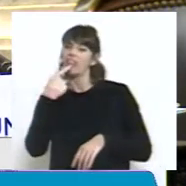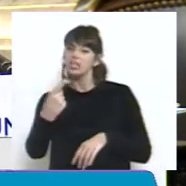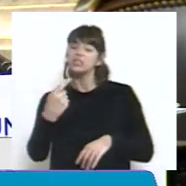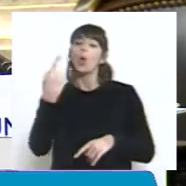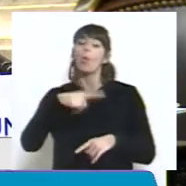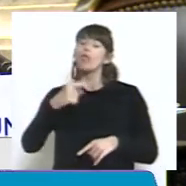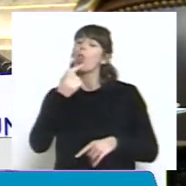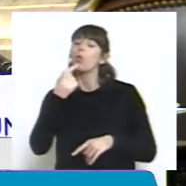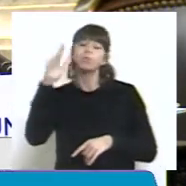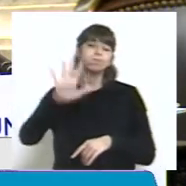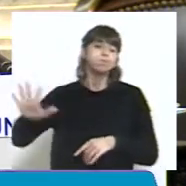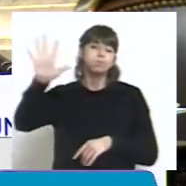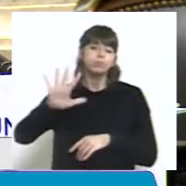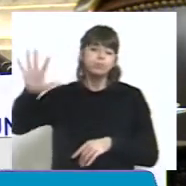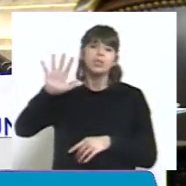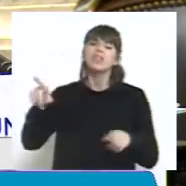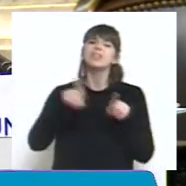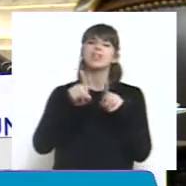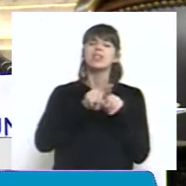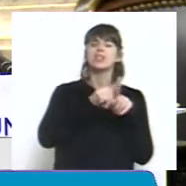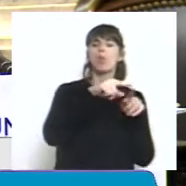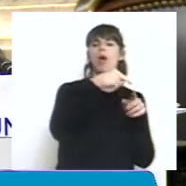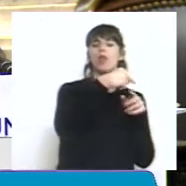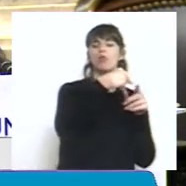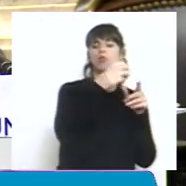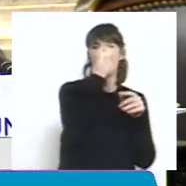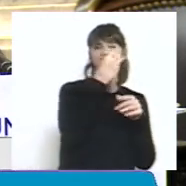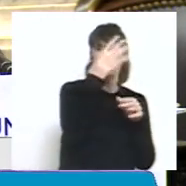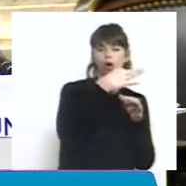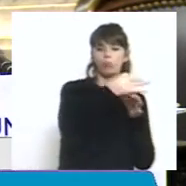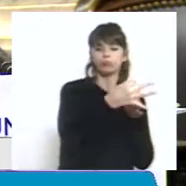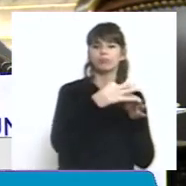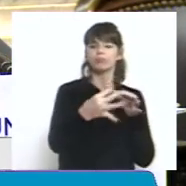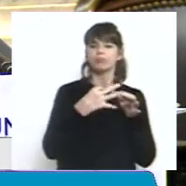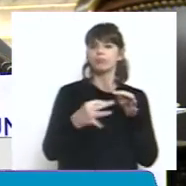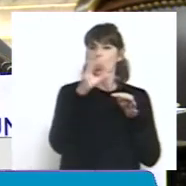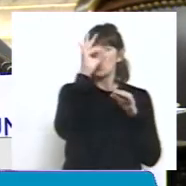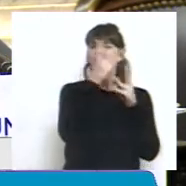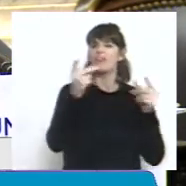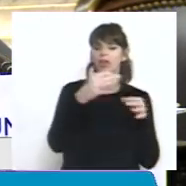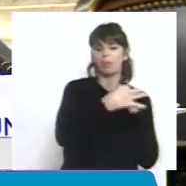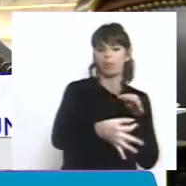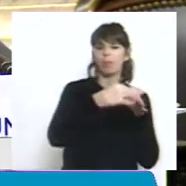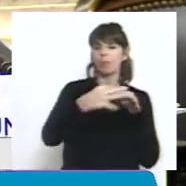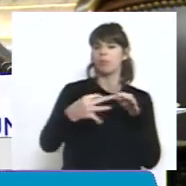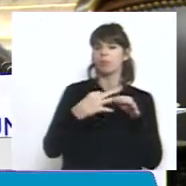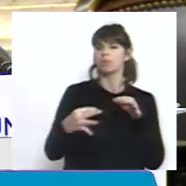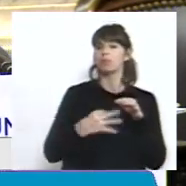una margarita cuyos pétalos no se terminan jamás de deshojar. Frase que se la podríamos recomendar a muchos de los que